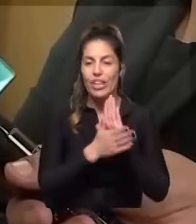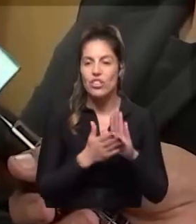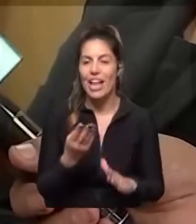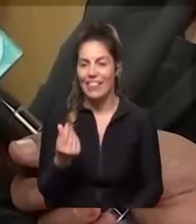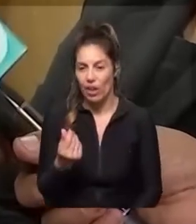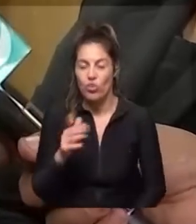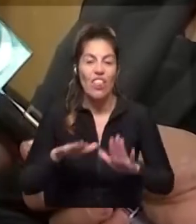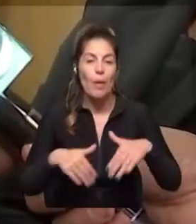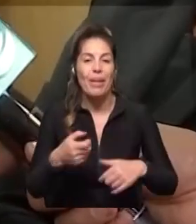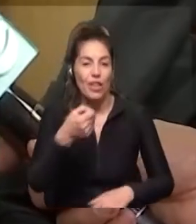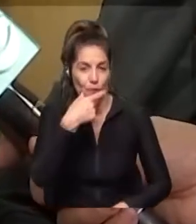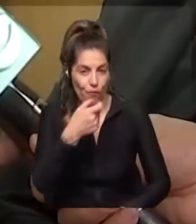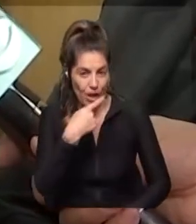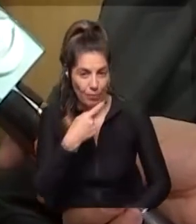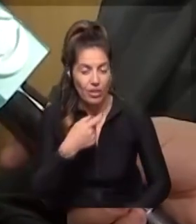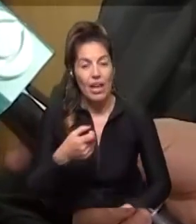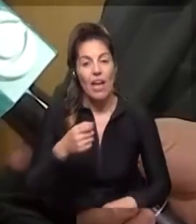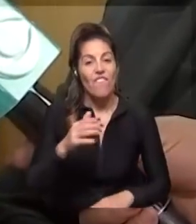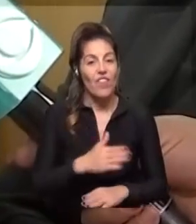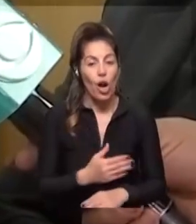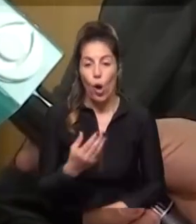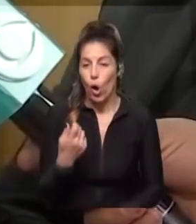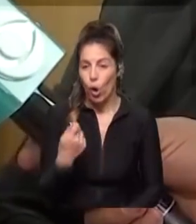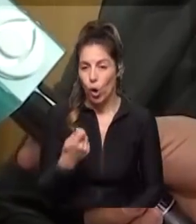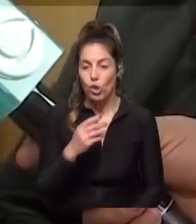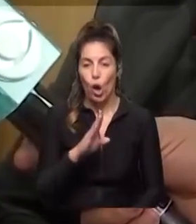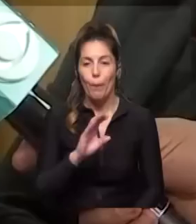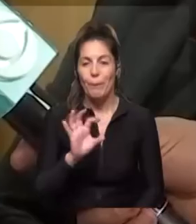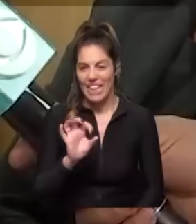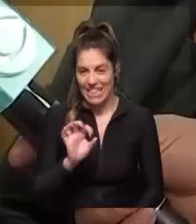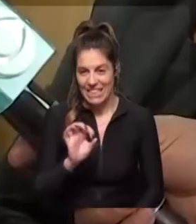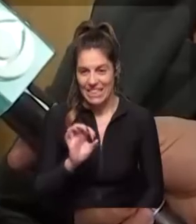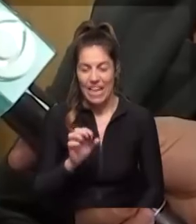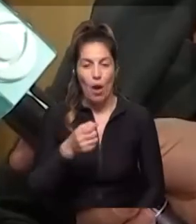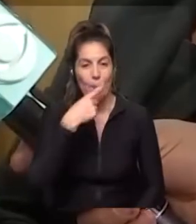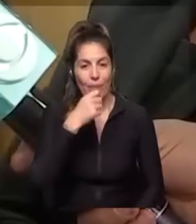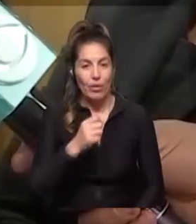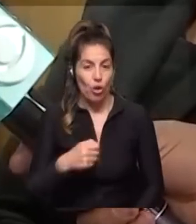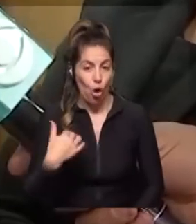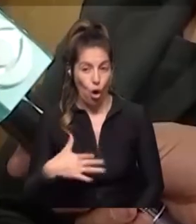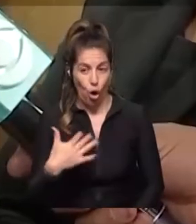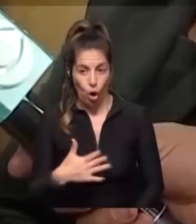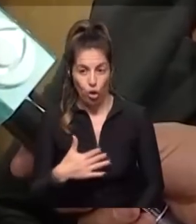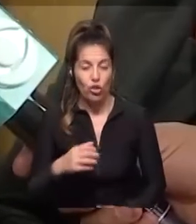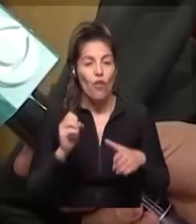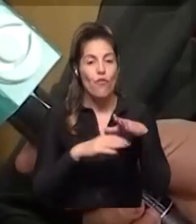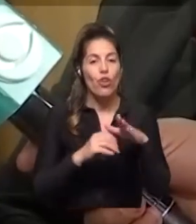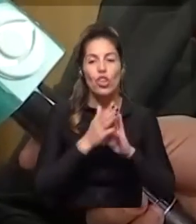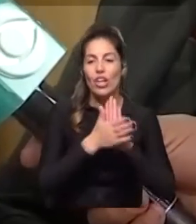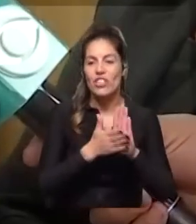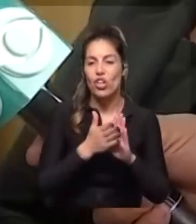de qué tipo de fármaco sea si es un fármaco de bajo costo va por el pías y si es un fármaco de alto costo va por el fondo Nacional de recursos